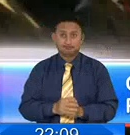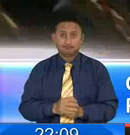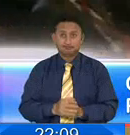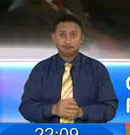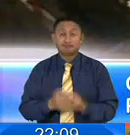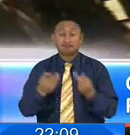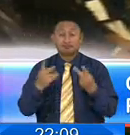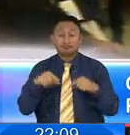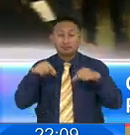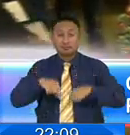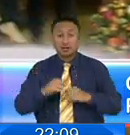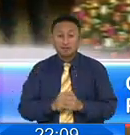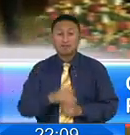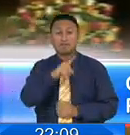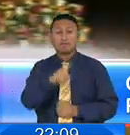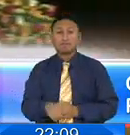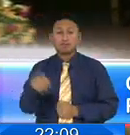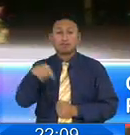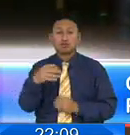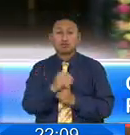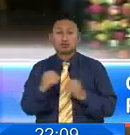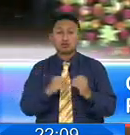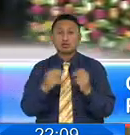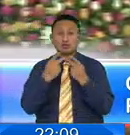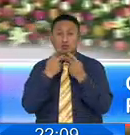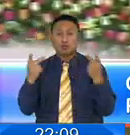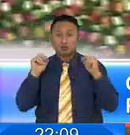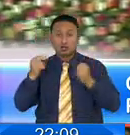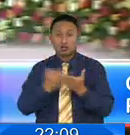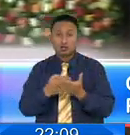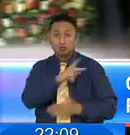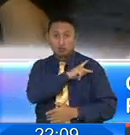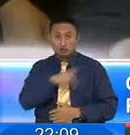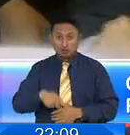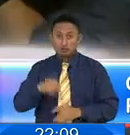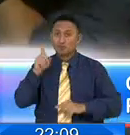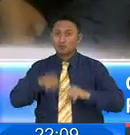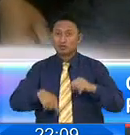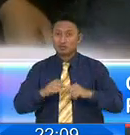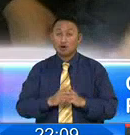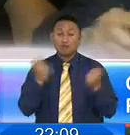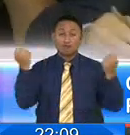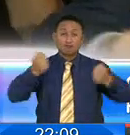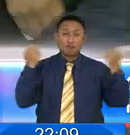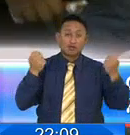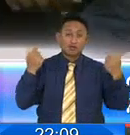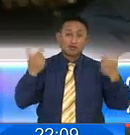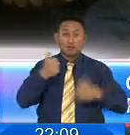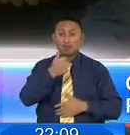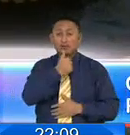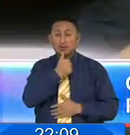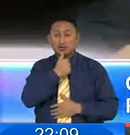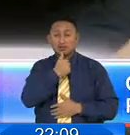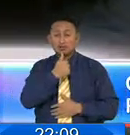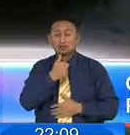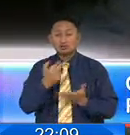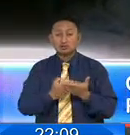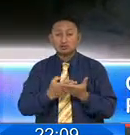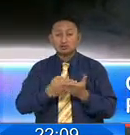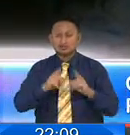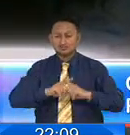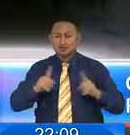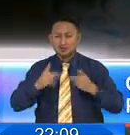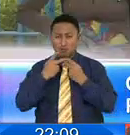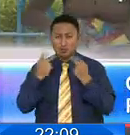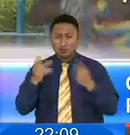la prohibición de instalaciones y oficinas públicas para reuniones personales, fiestas, celebraciones privadas o eventos ajenos al interés